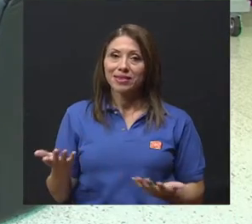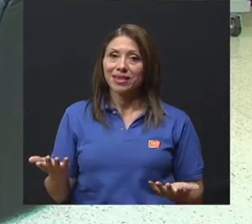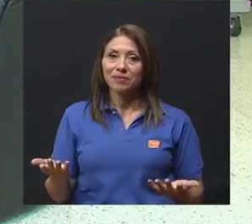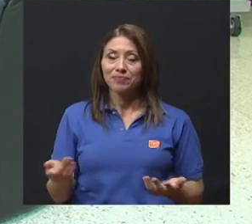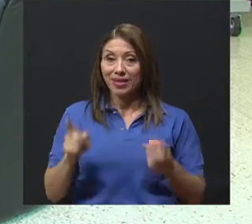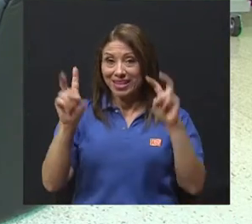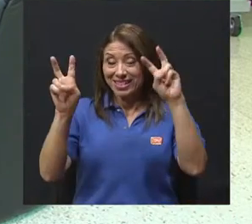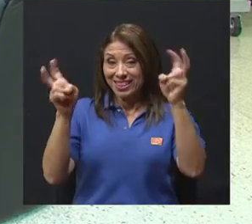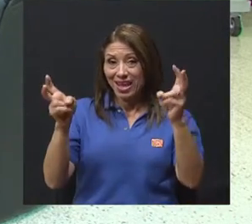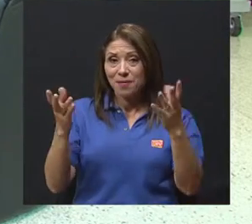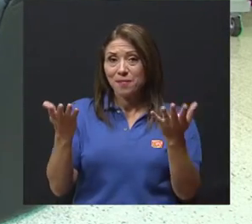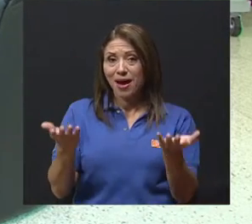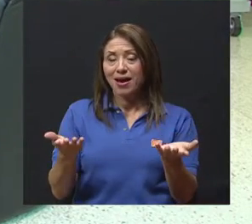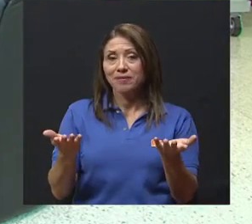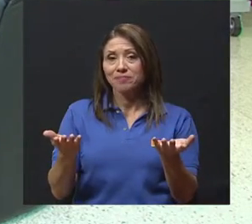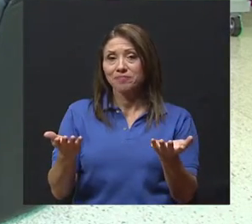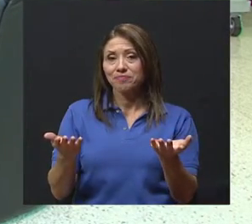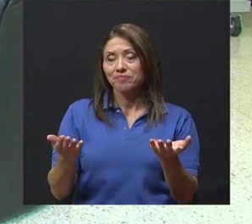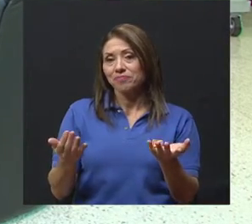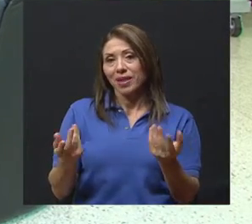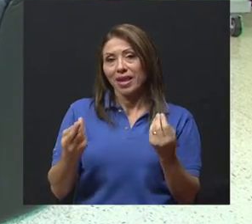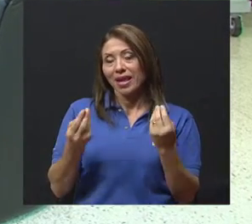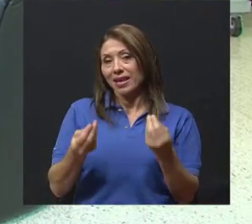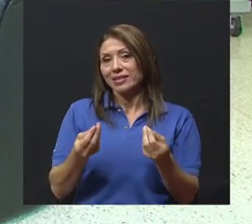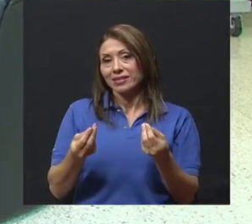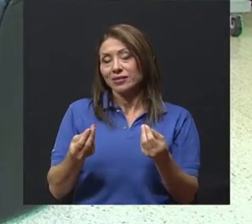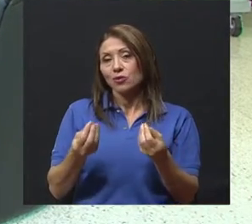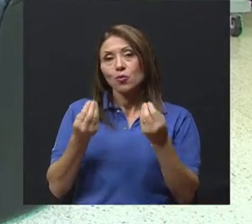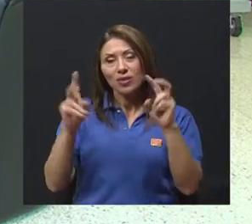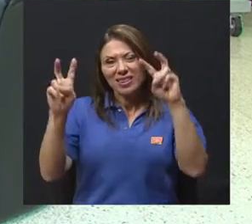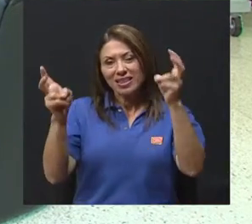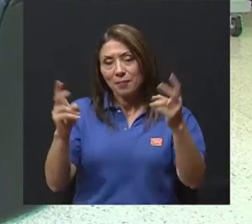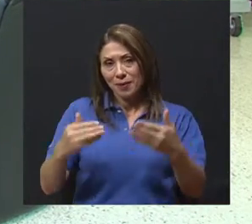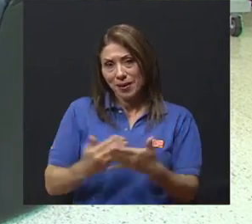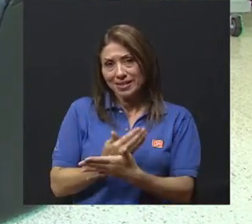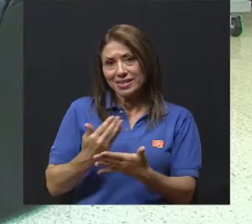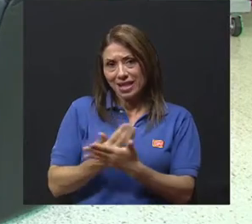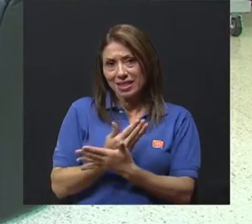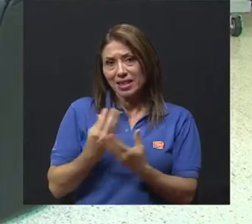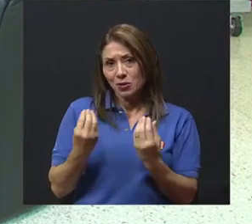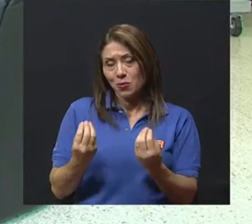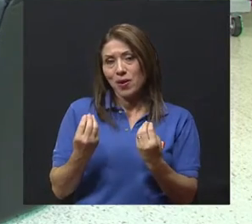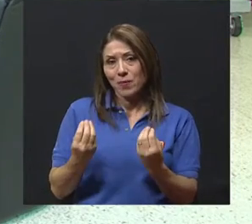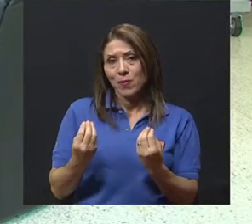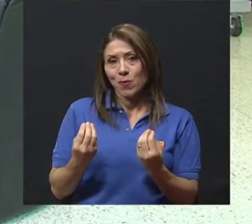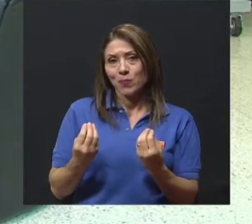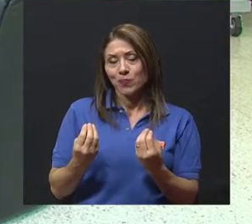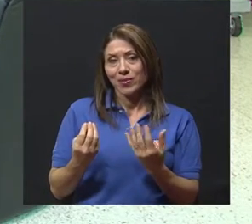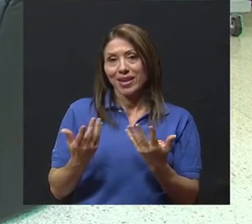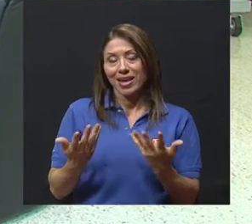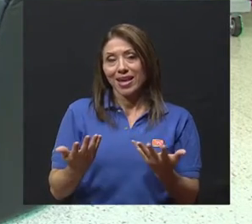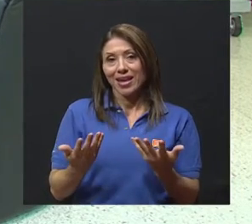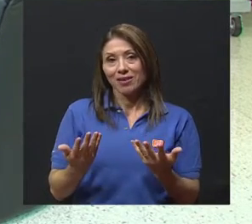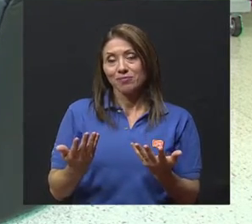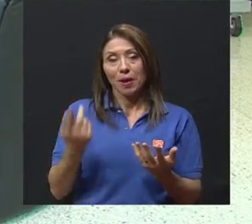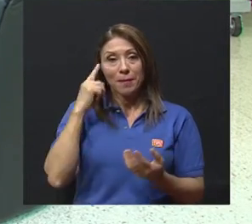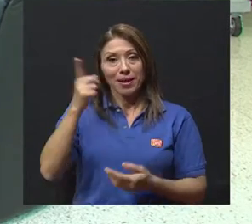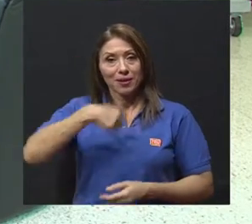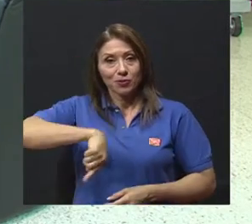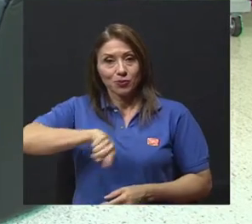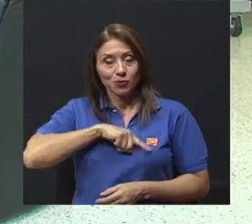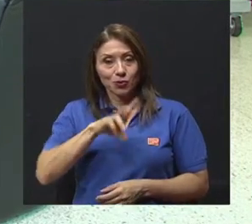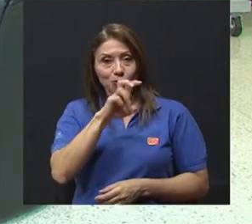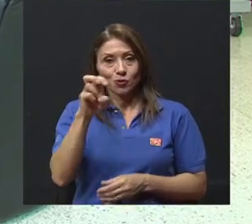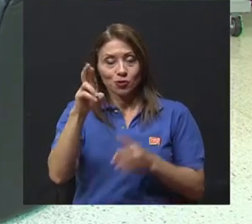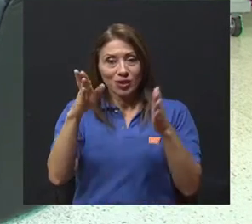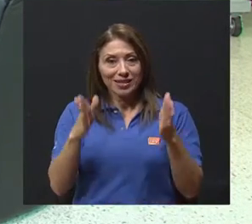pues es un tema como le dije al inicio del programa es bastante nuevo en el concepto de nosotros los